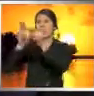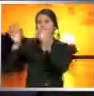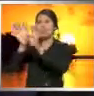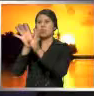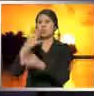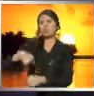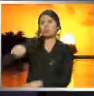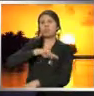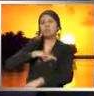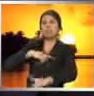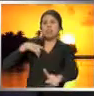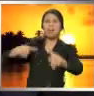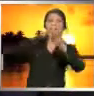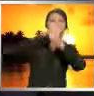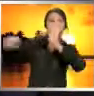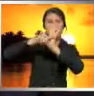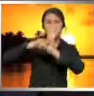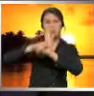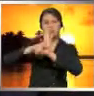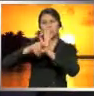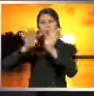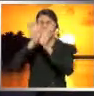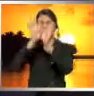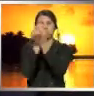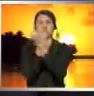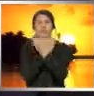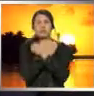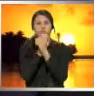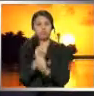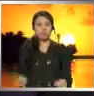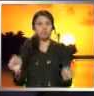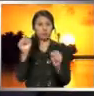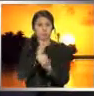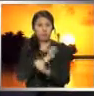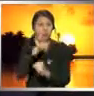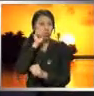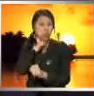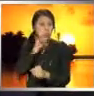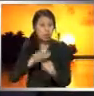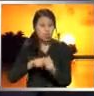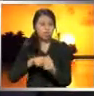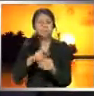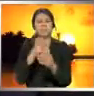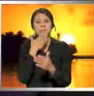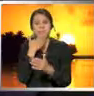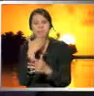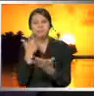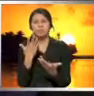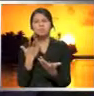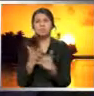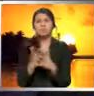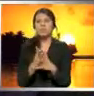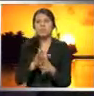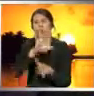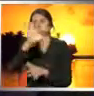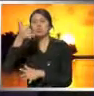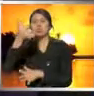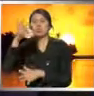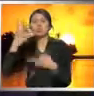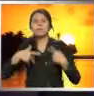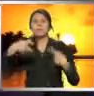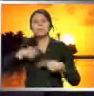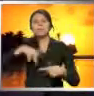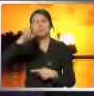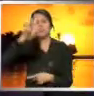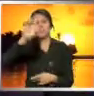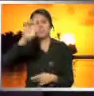hemos negado sistemáticamente a educarnos sobre la sexualidad sana y sobre los afectos y la intimidad. Es decir, la mayoría de los pedófilos no